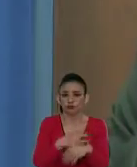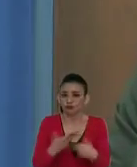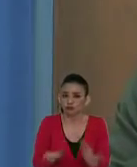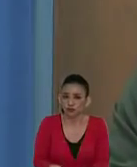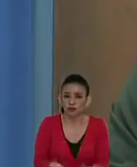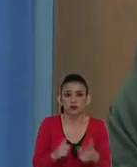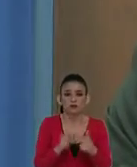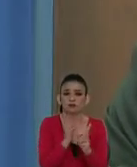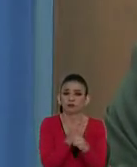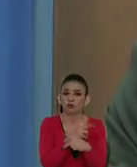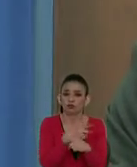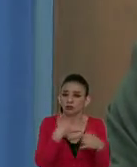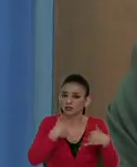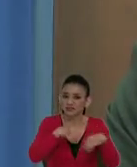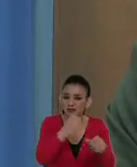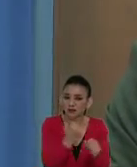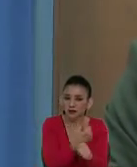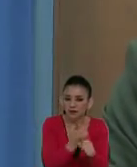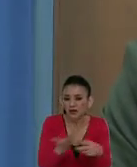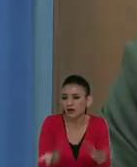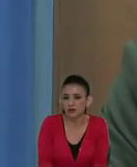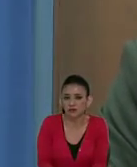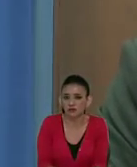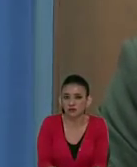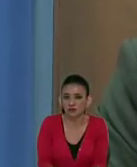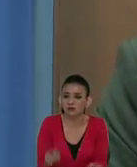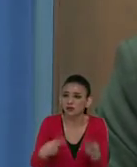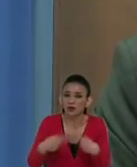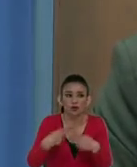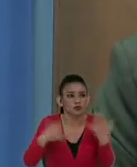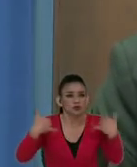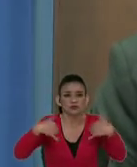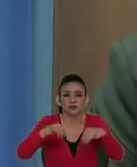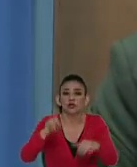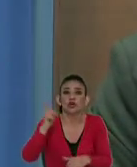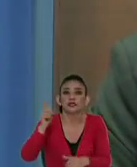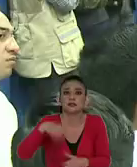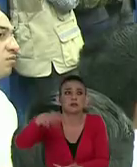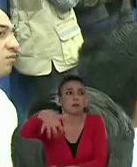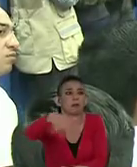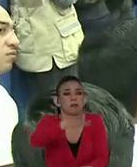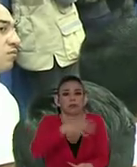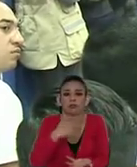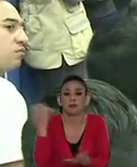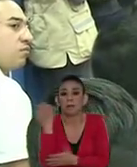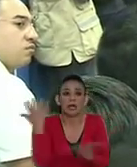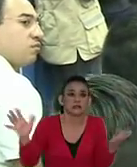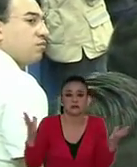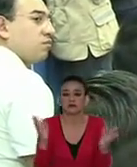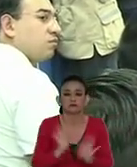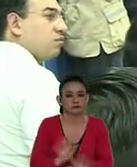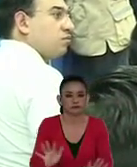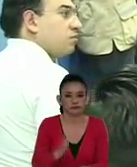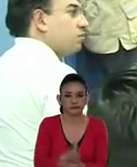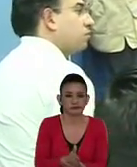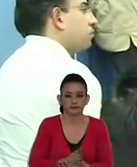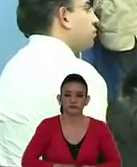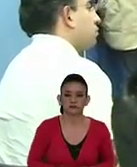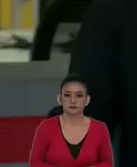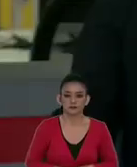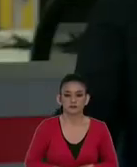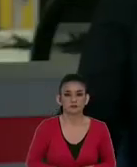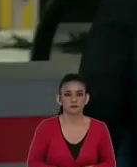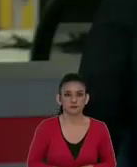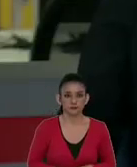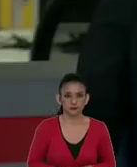productores van a seguir produciendo, no hay ninguna necesidad de alarmarse. Informó Héctor Romero.